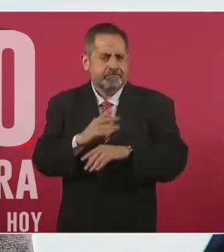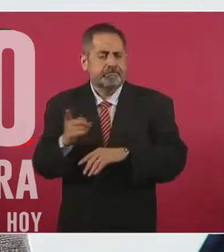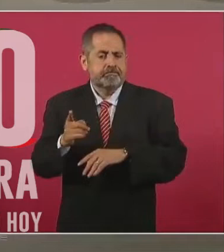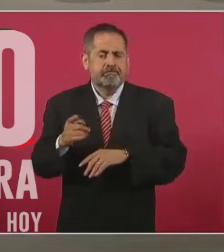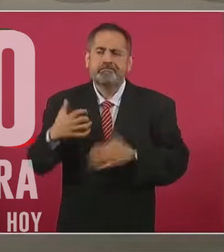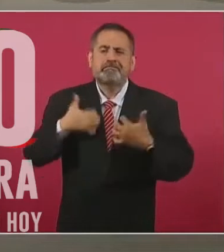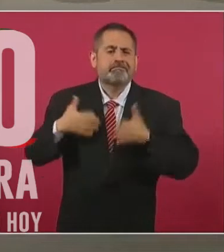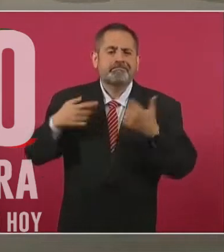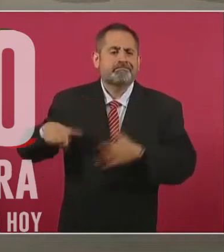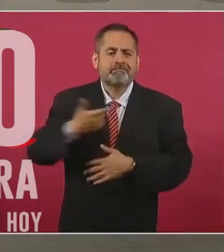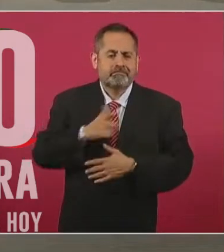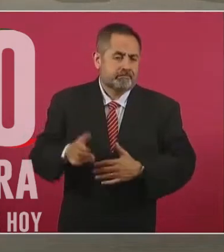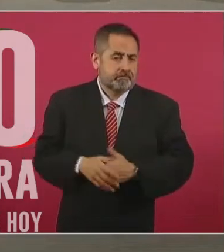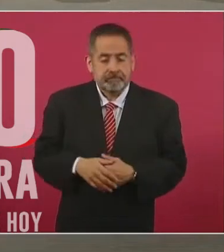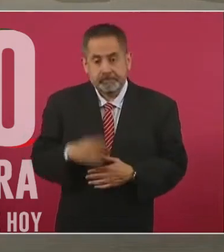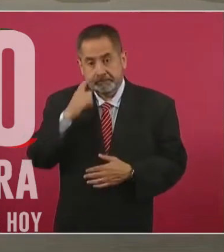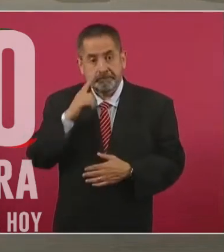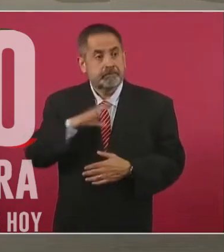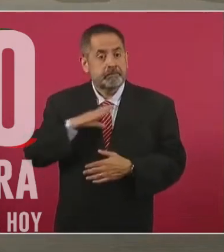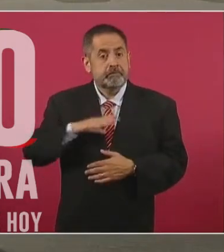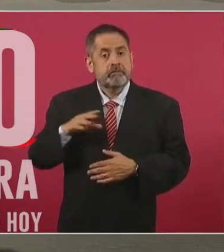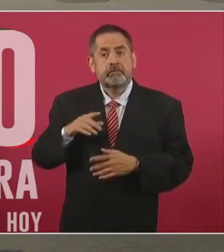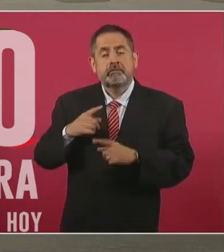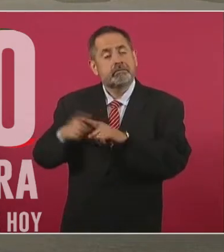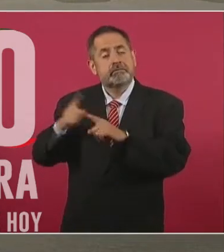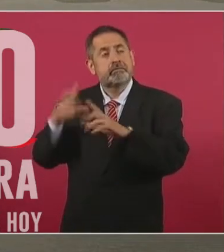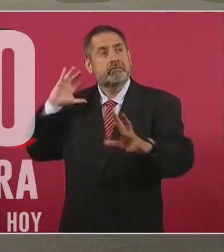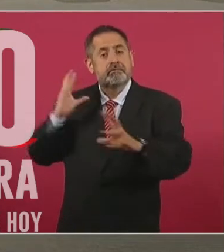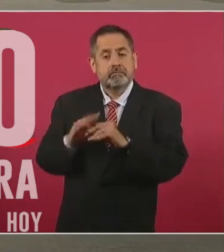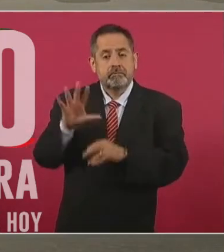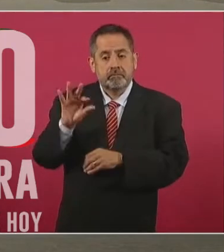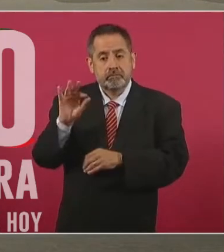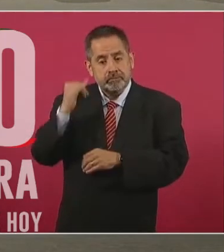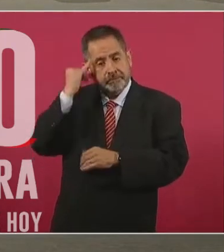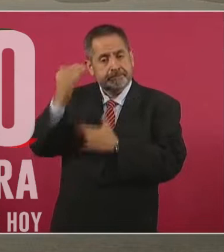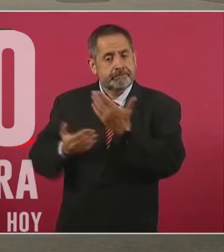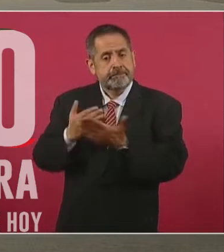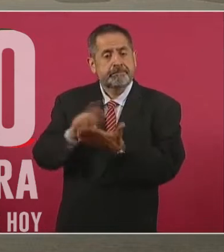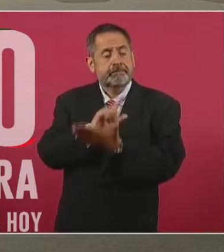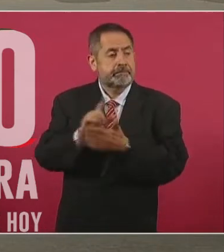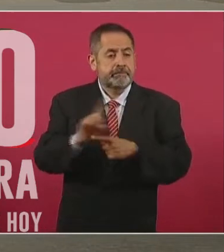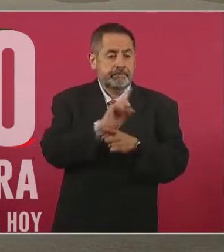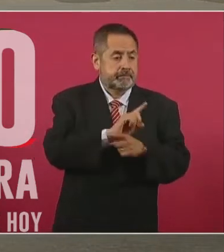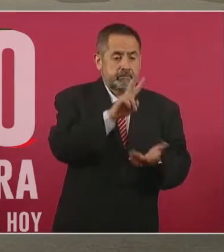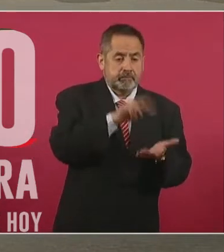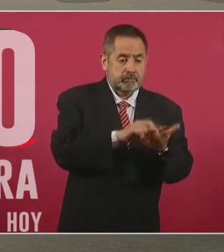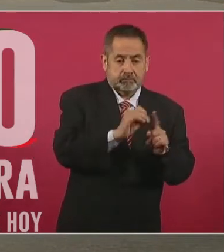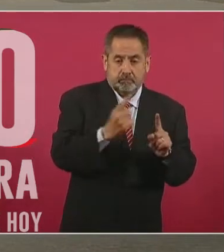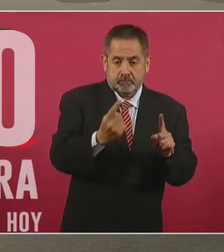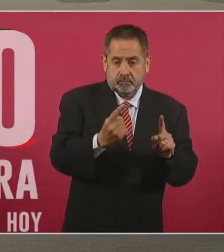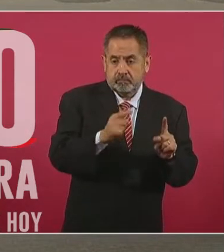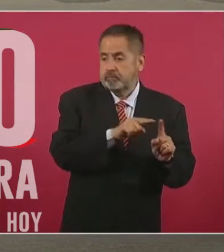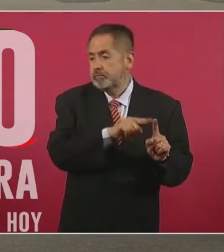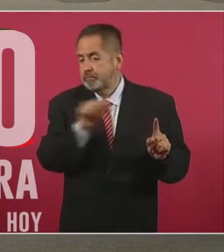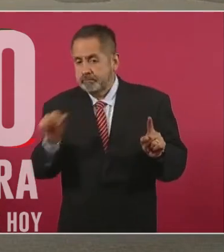Hay más de 40 iniciativas de ley presentadas desde el 2001 en contra del horario de